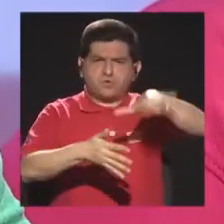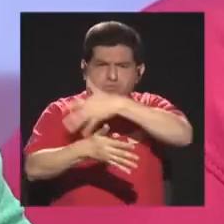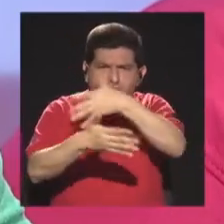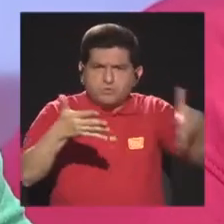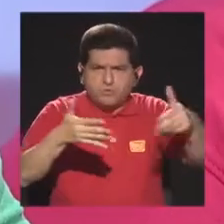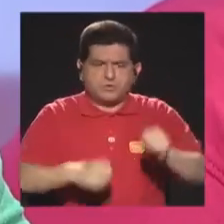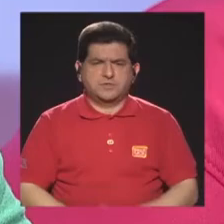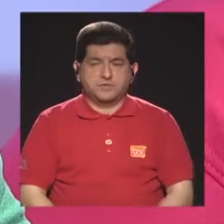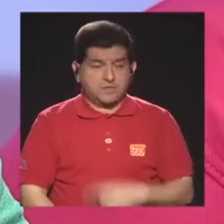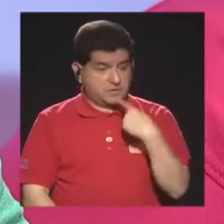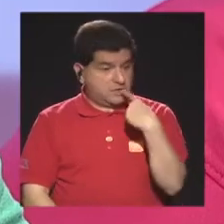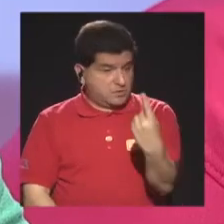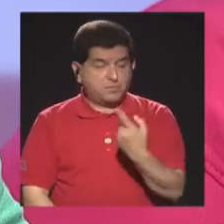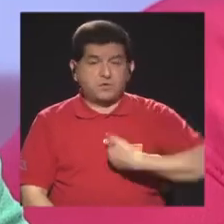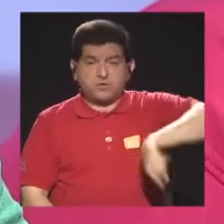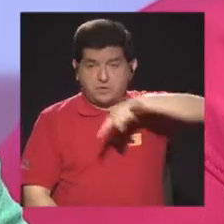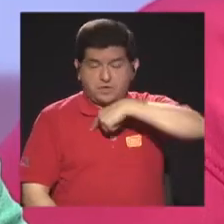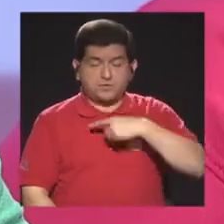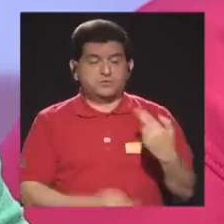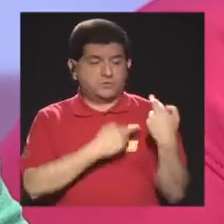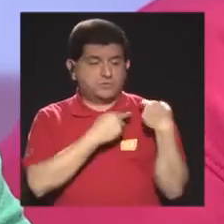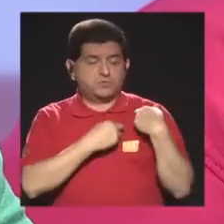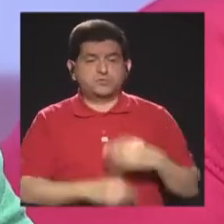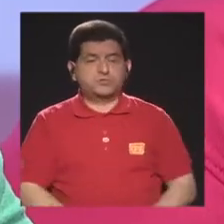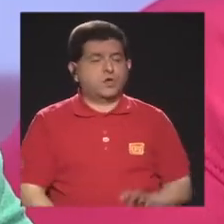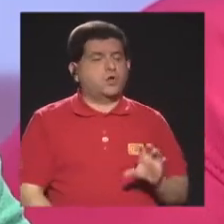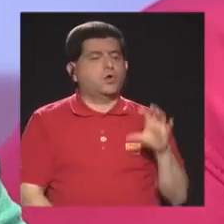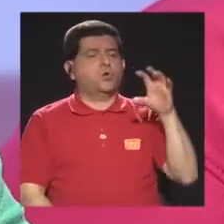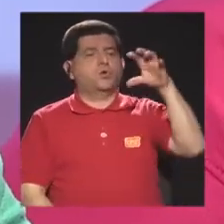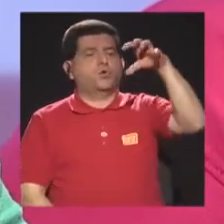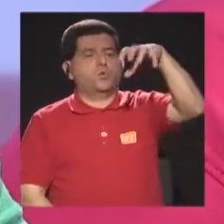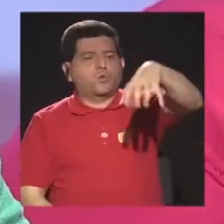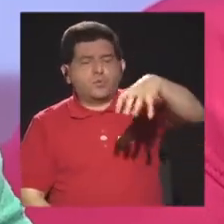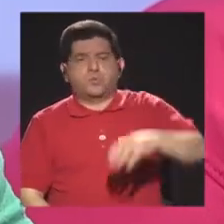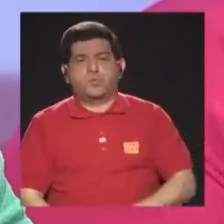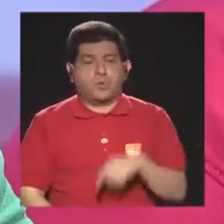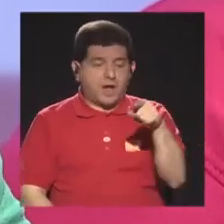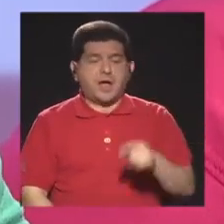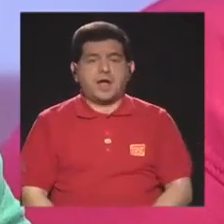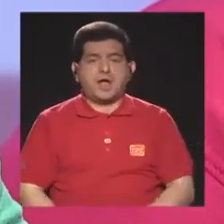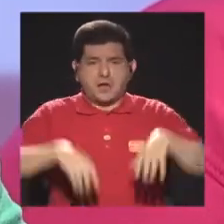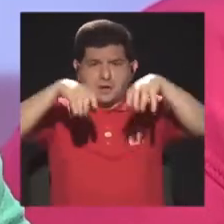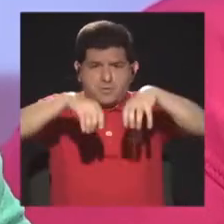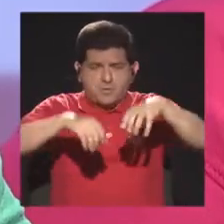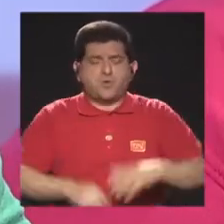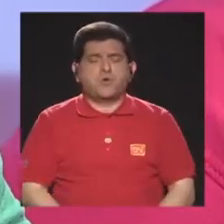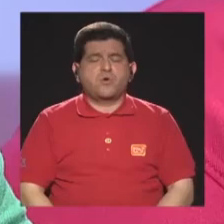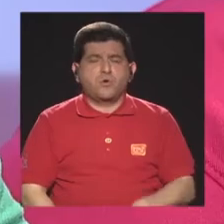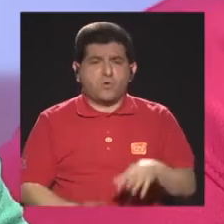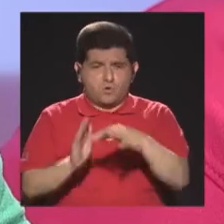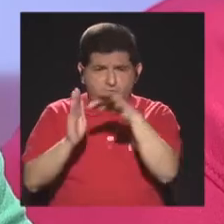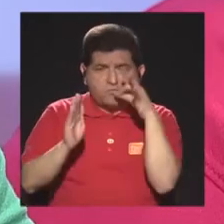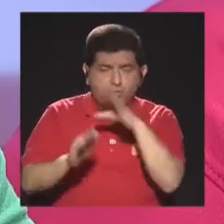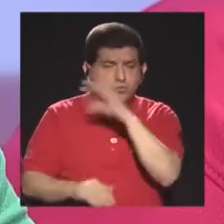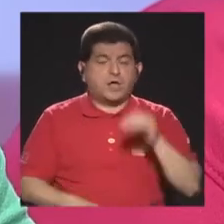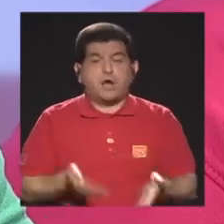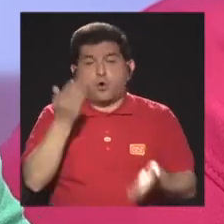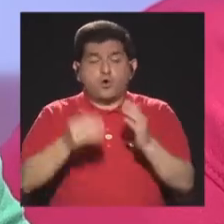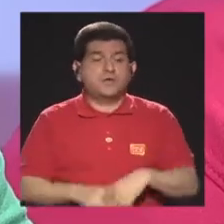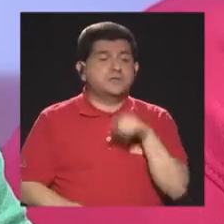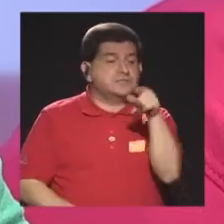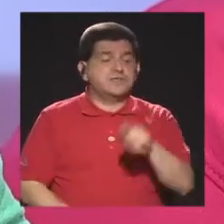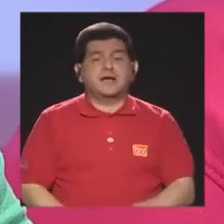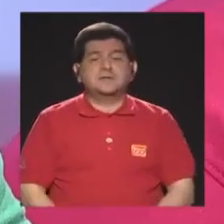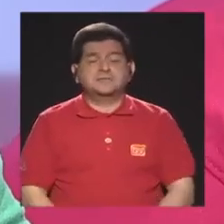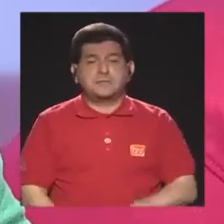y como te dije, nos encargamos de cargar el barco con fruta, o a veces traen hierro y hay que descargar el barco